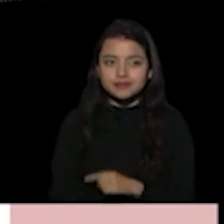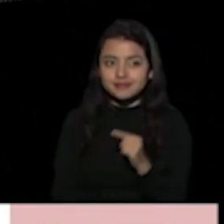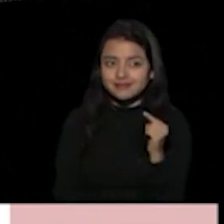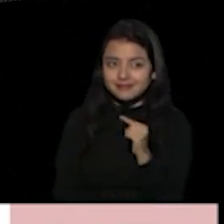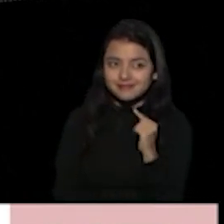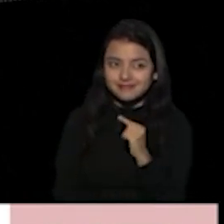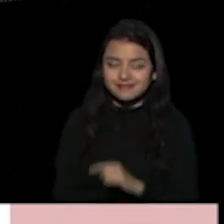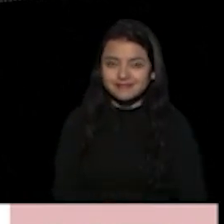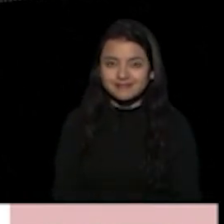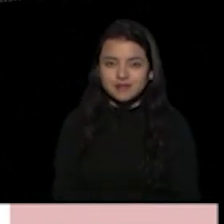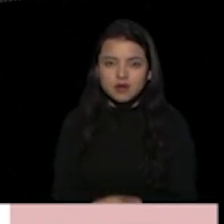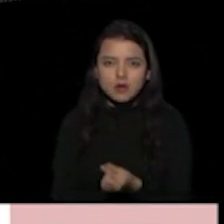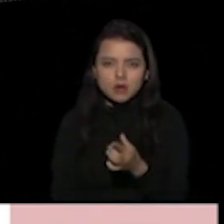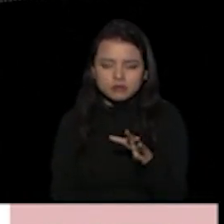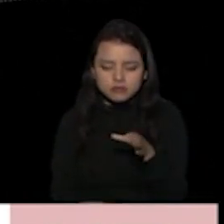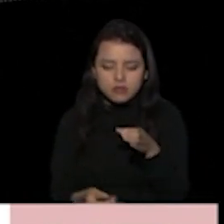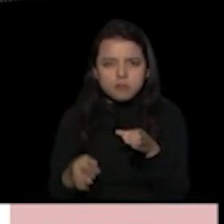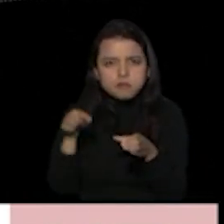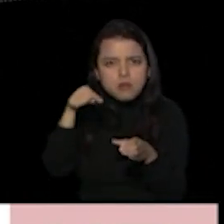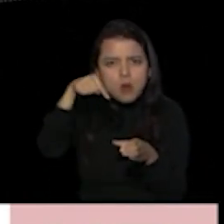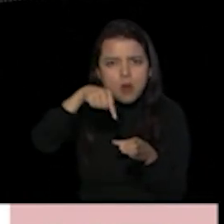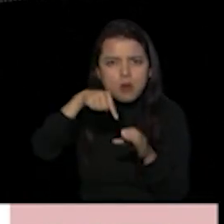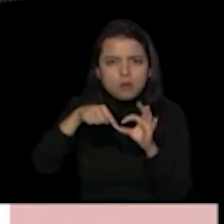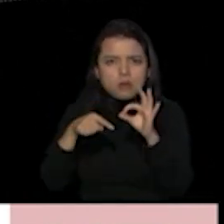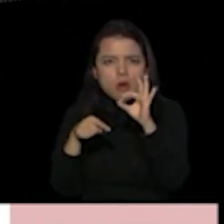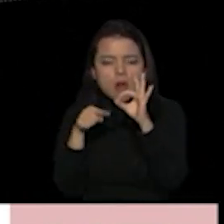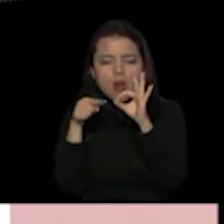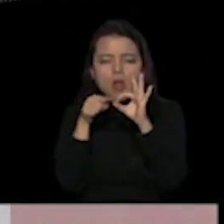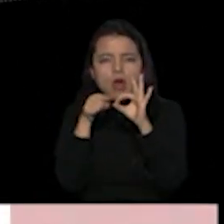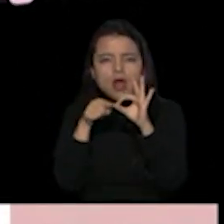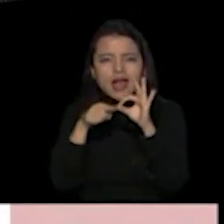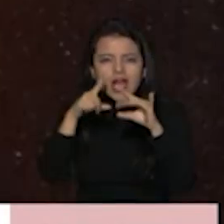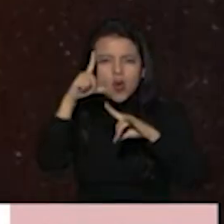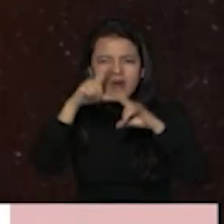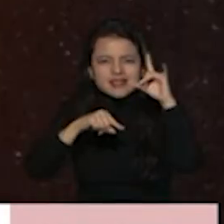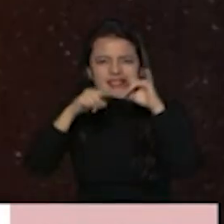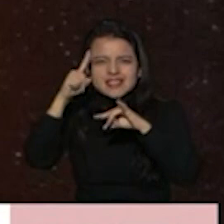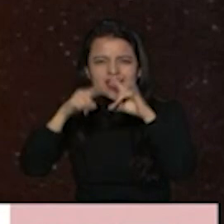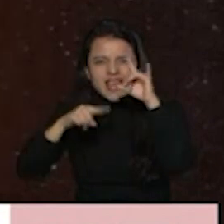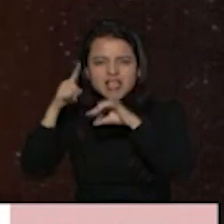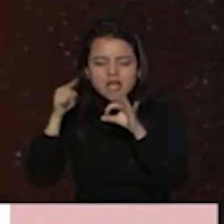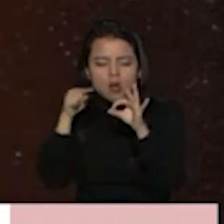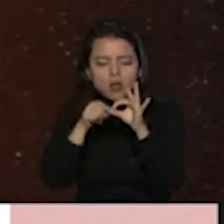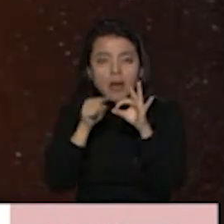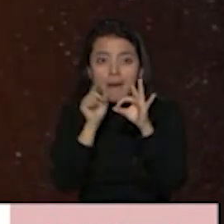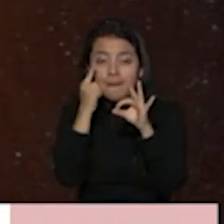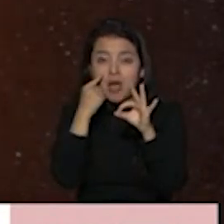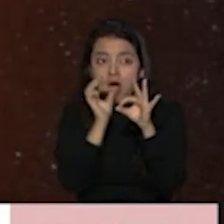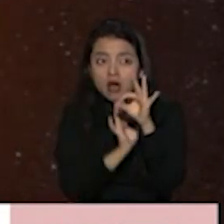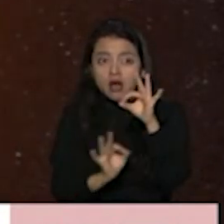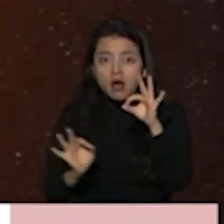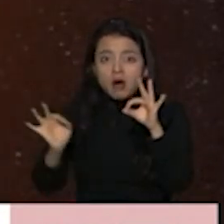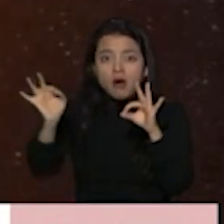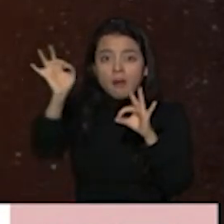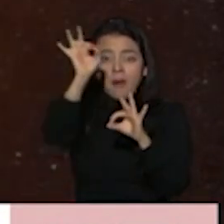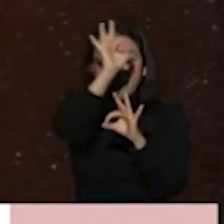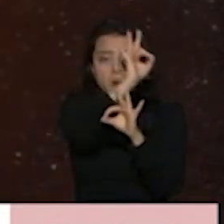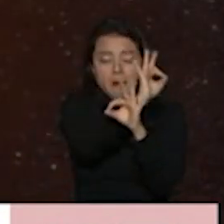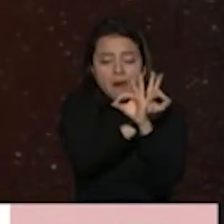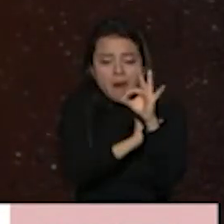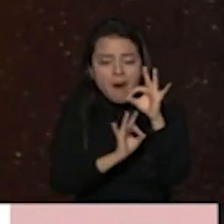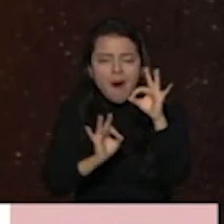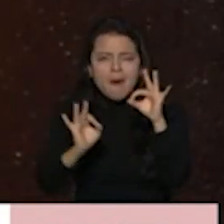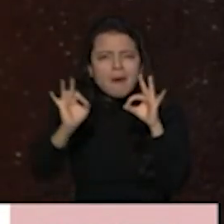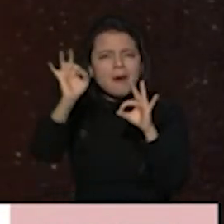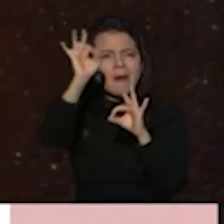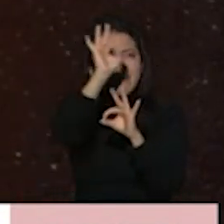brillante estrella cercana en perfecta armonía rítmica es una rara maravilla cósmica congelada en el tiempo, que podrá ayudar a